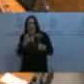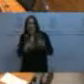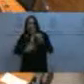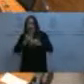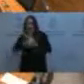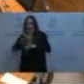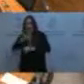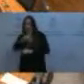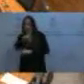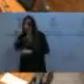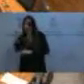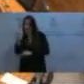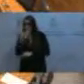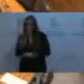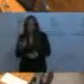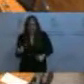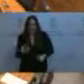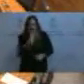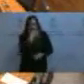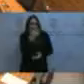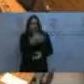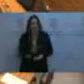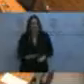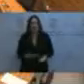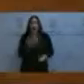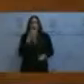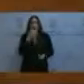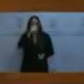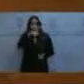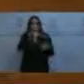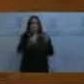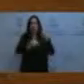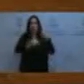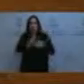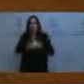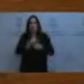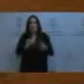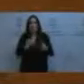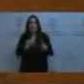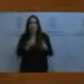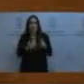incumplimientos a nadie. Sus incumplimientos en Asturias